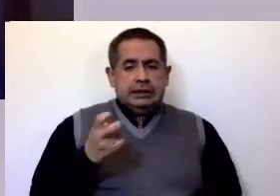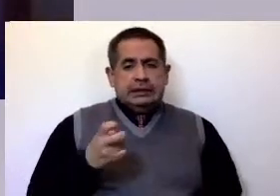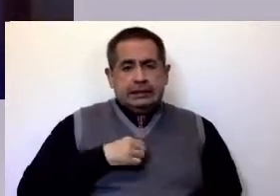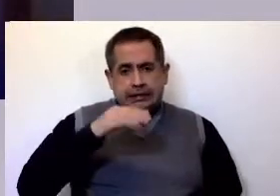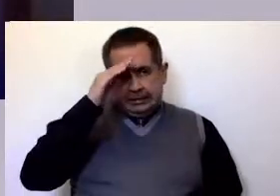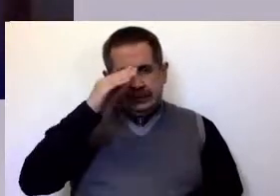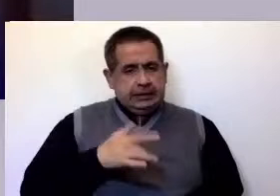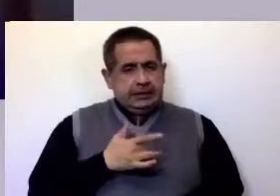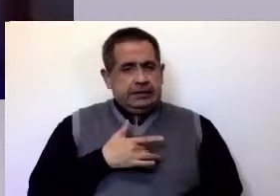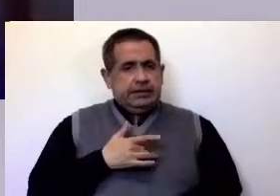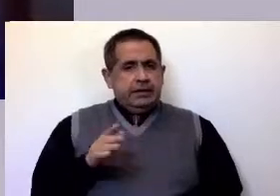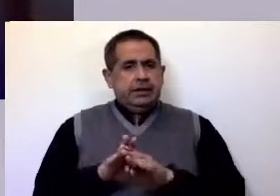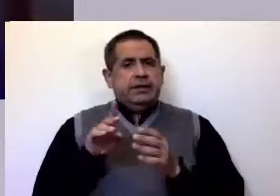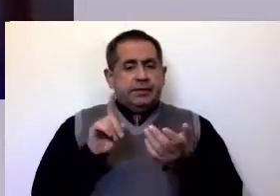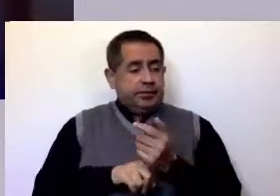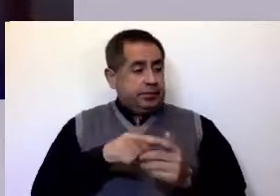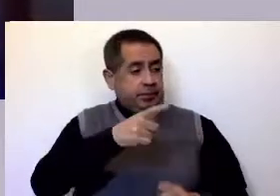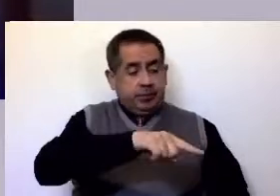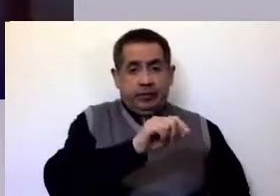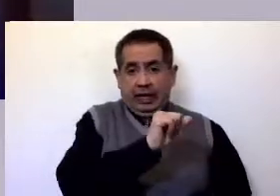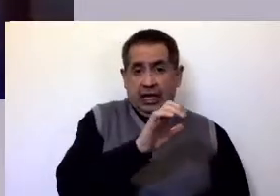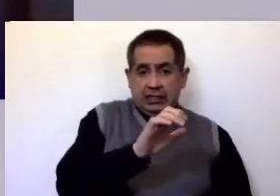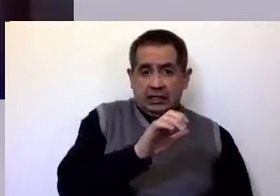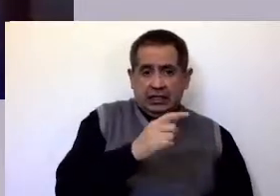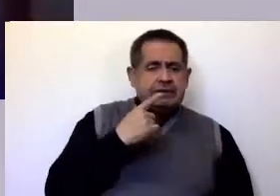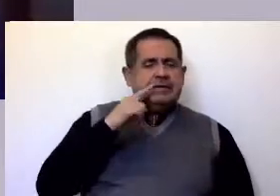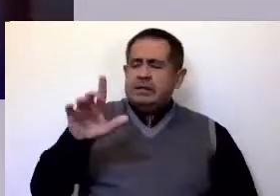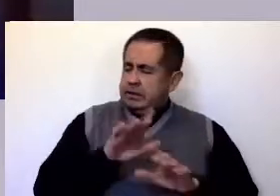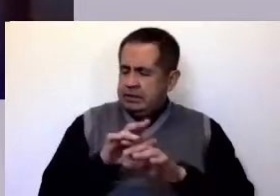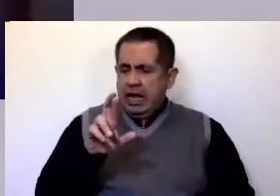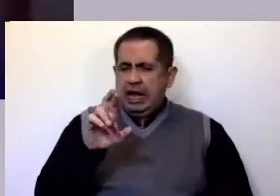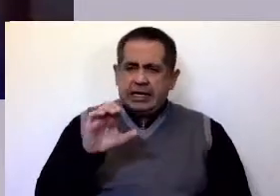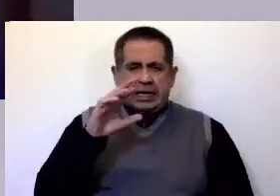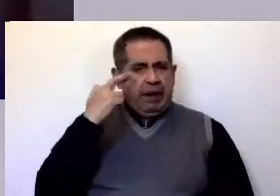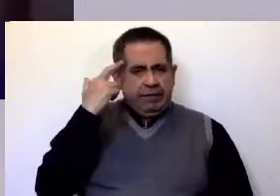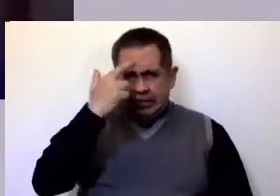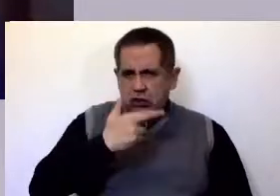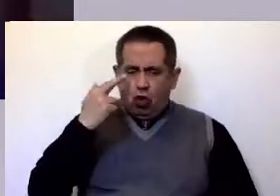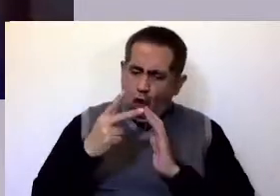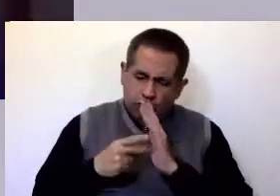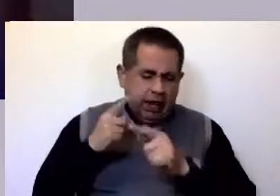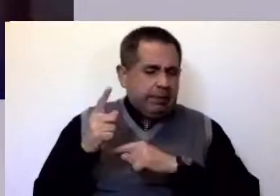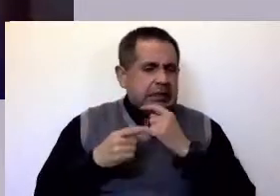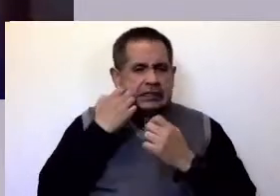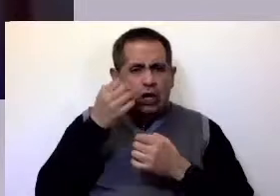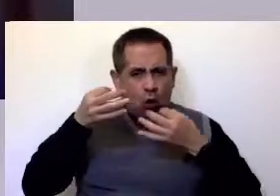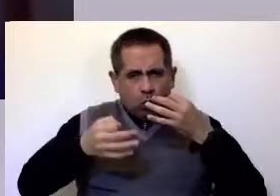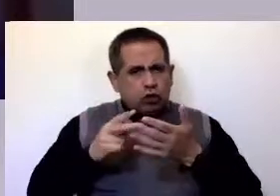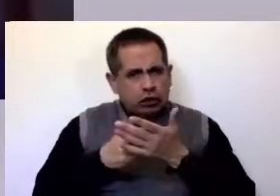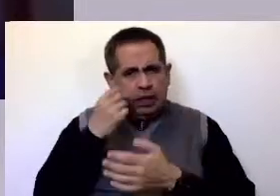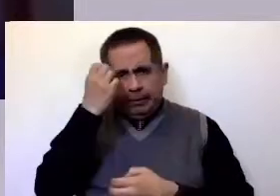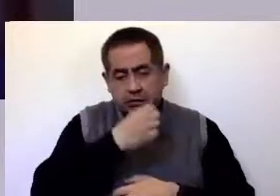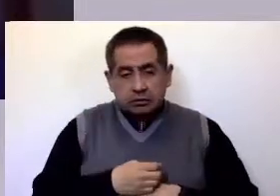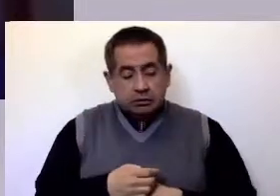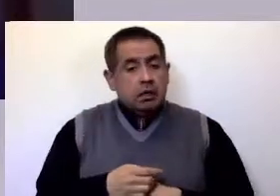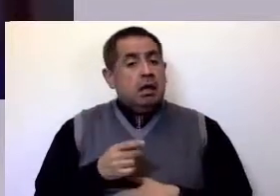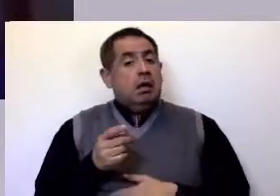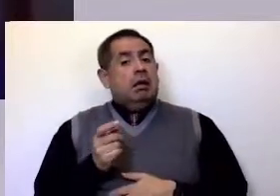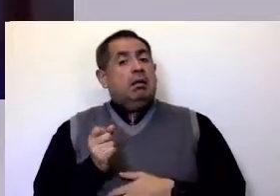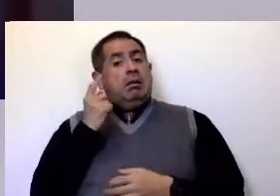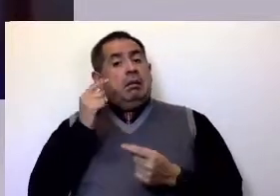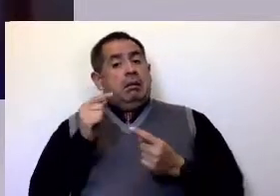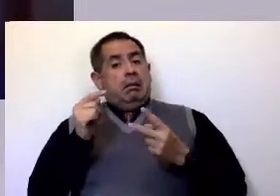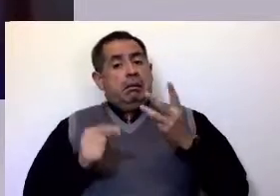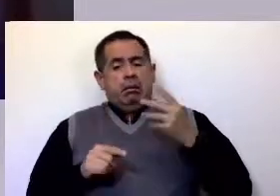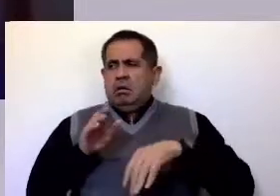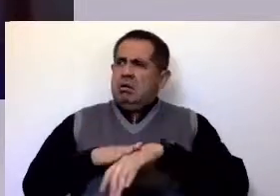que la quejo se interpusiera un recurso de revisión en el que hizo valer en lo que al tema nos interesan los siguientes agravios